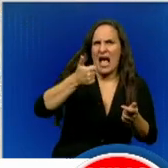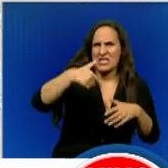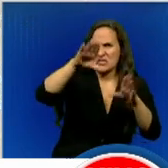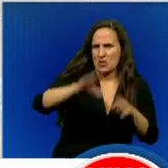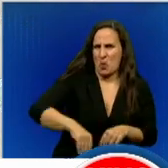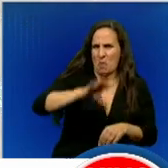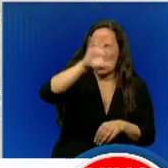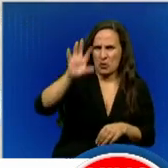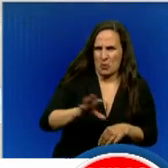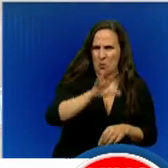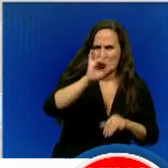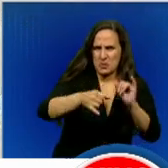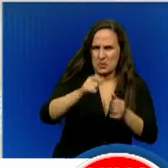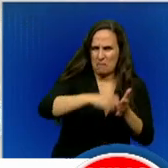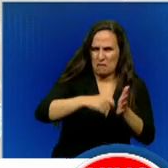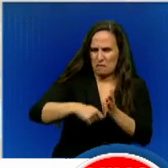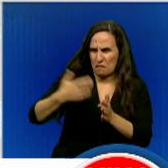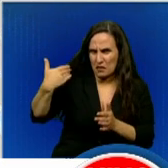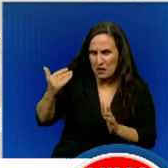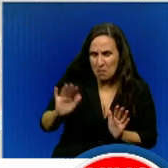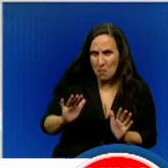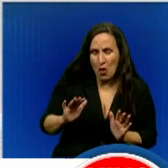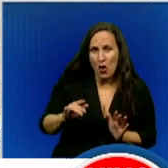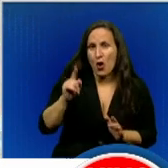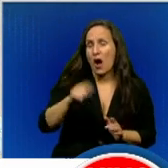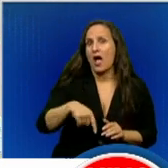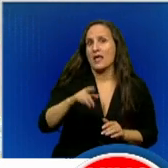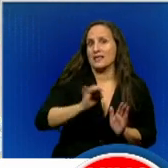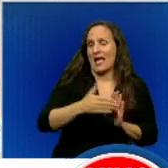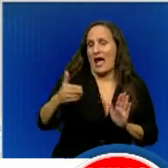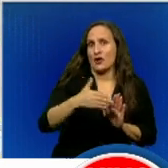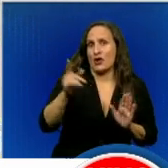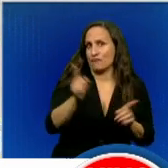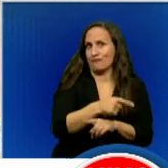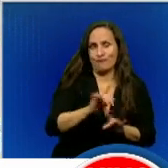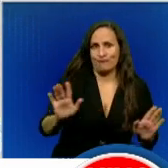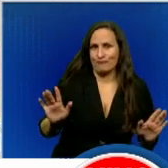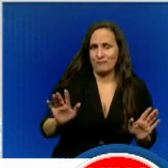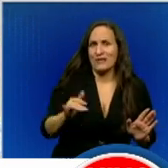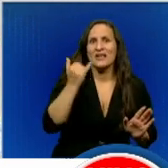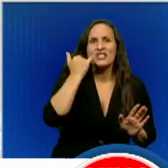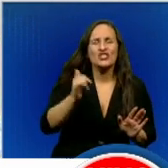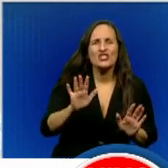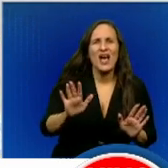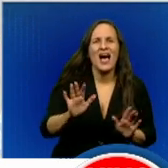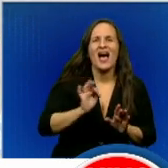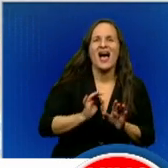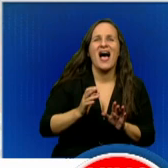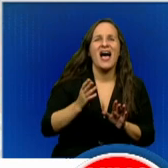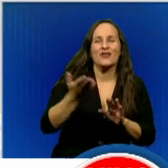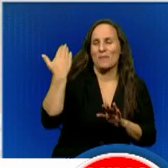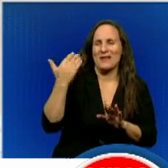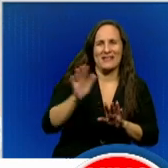provincias que se deja sin efecto para este año que ya se había dejado sin efecto para el año